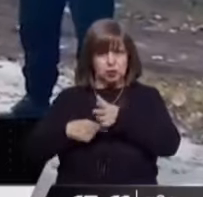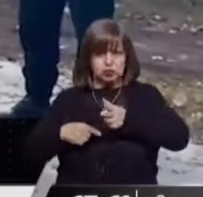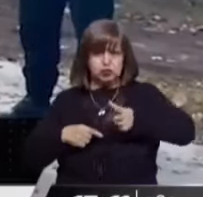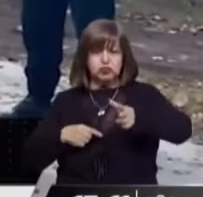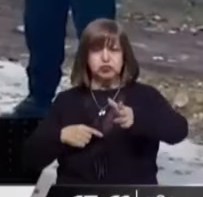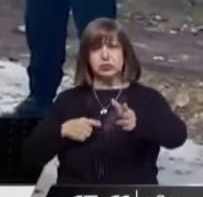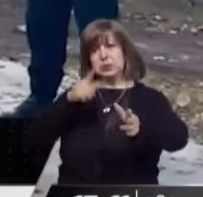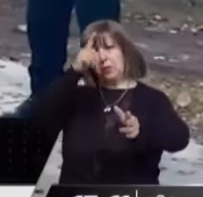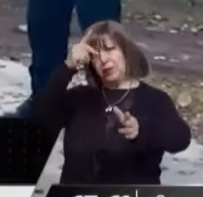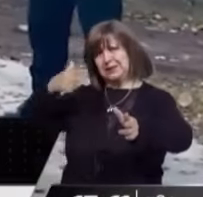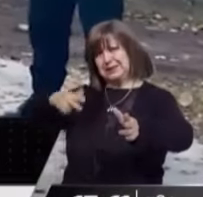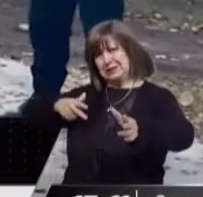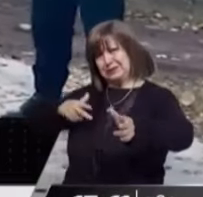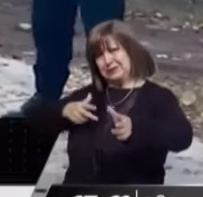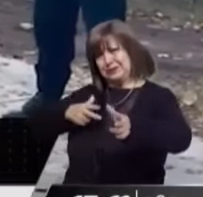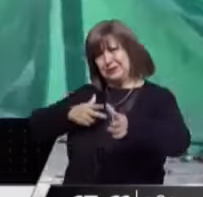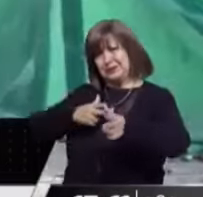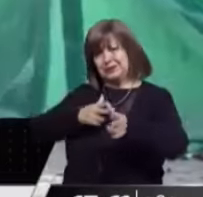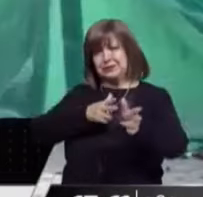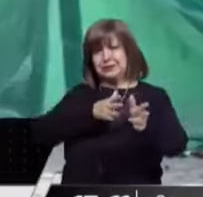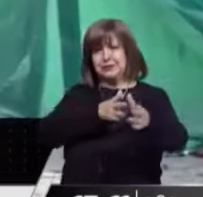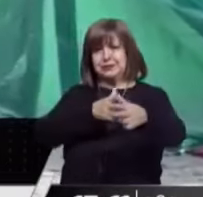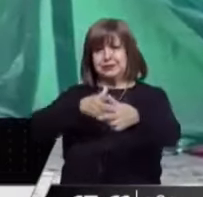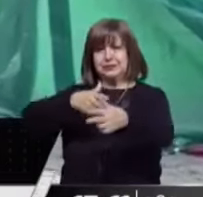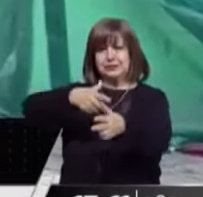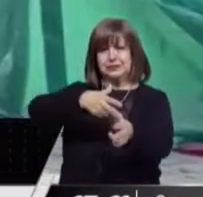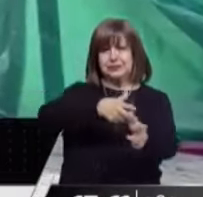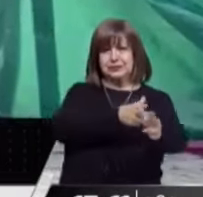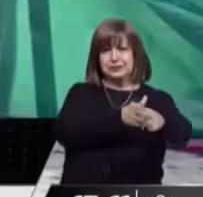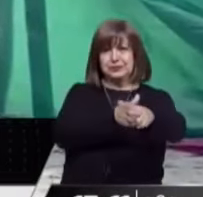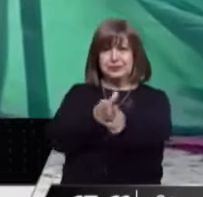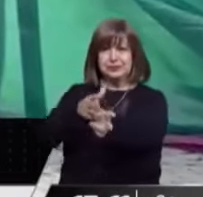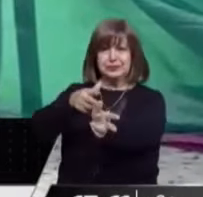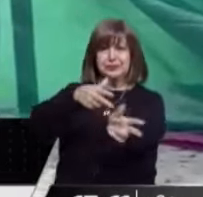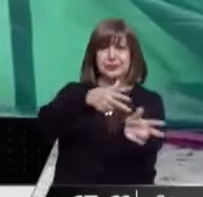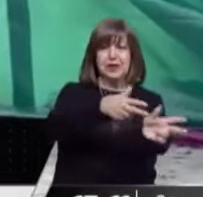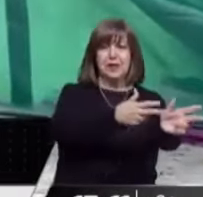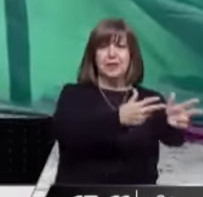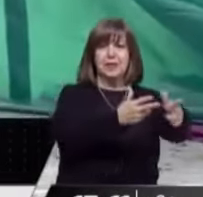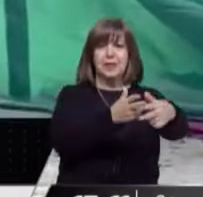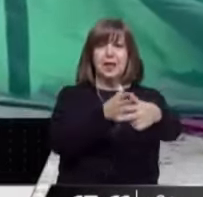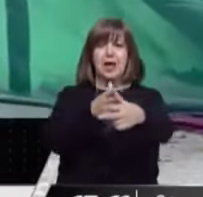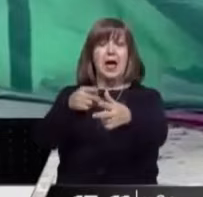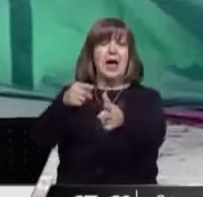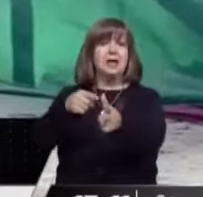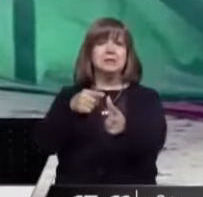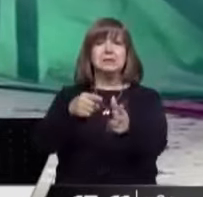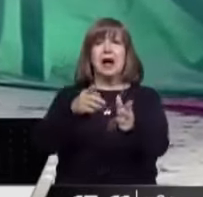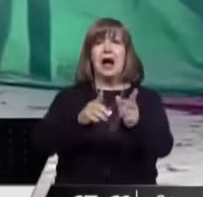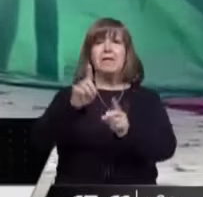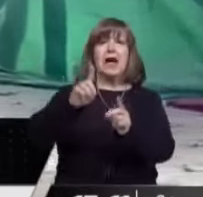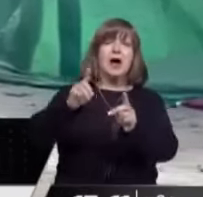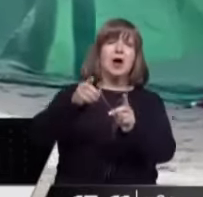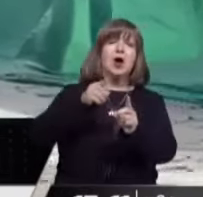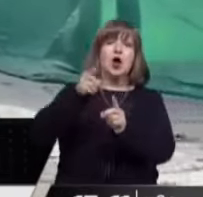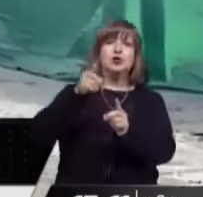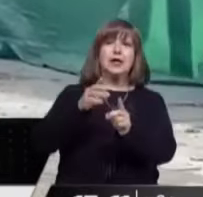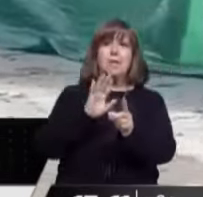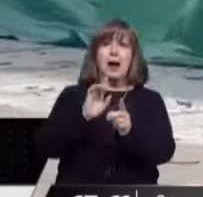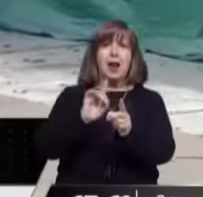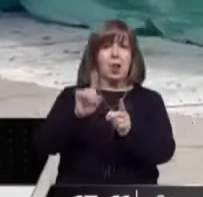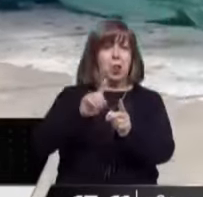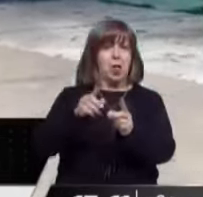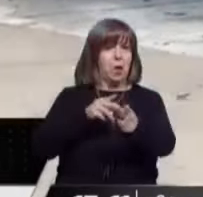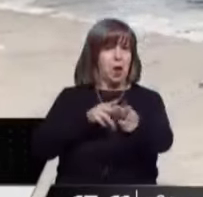Motivó la persecución de estos autores para evitar que estos autores delincuentes del hecho en sí cometieran algún otro